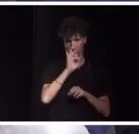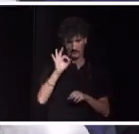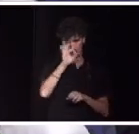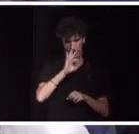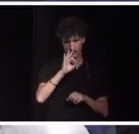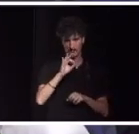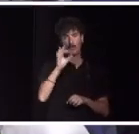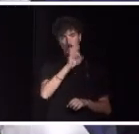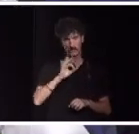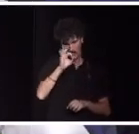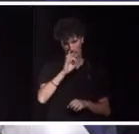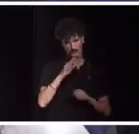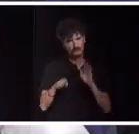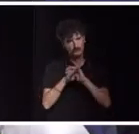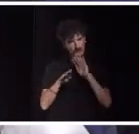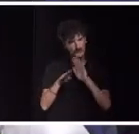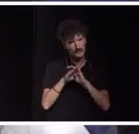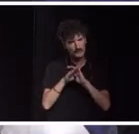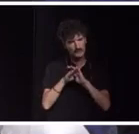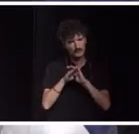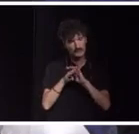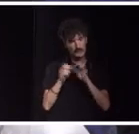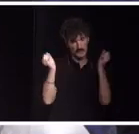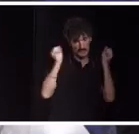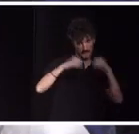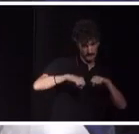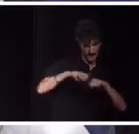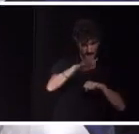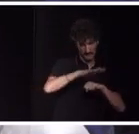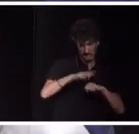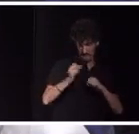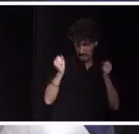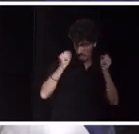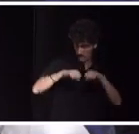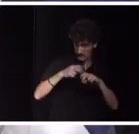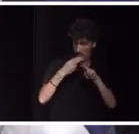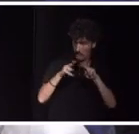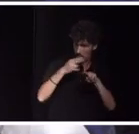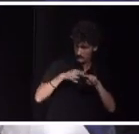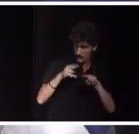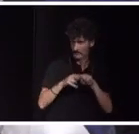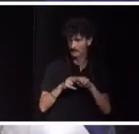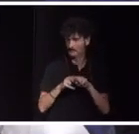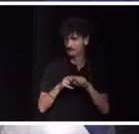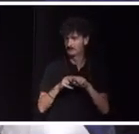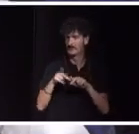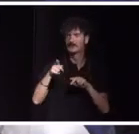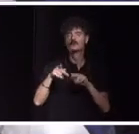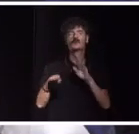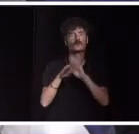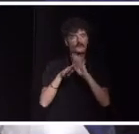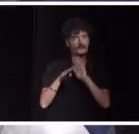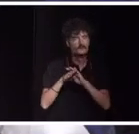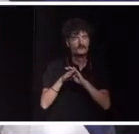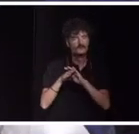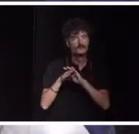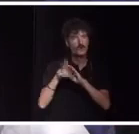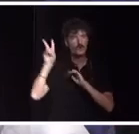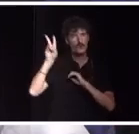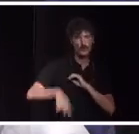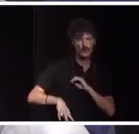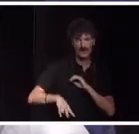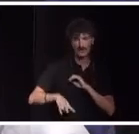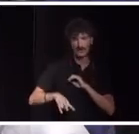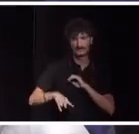Podemos ha tenido con el resto de fuerzas del espacio. Y eso solo puede pasar porque nunca más vuelva a